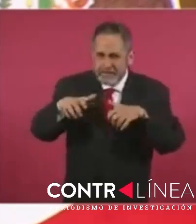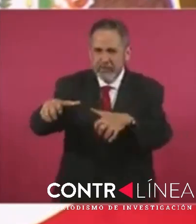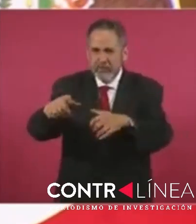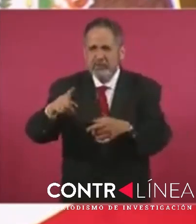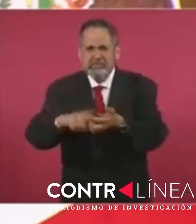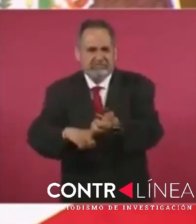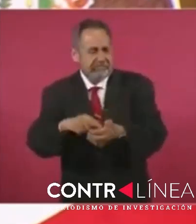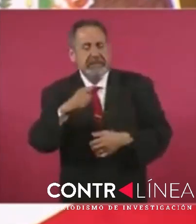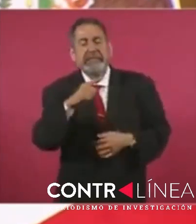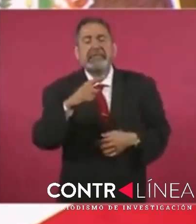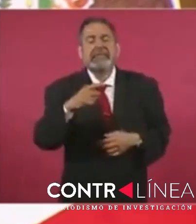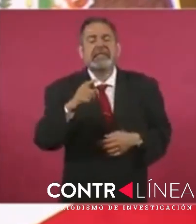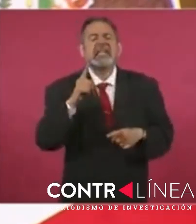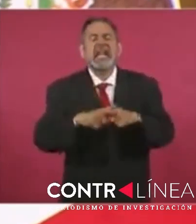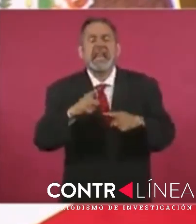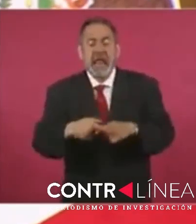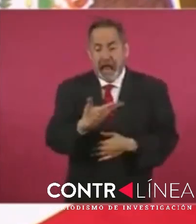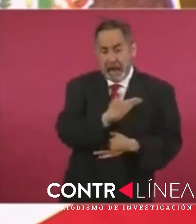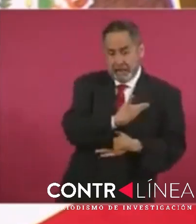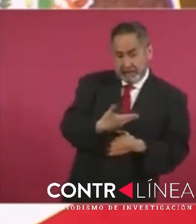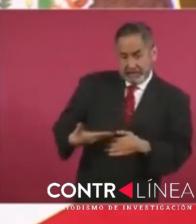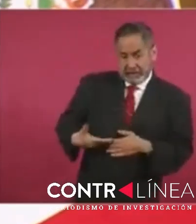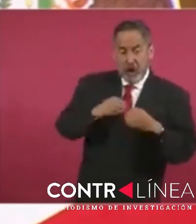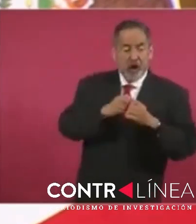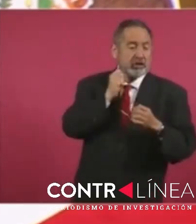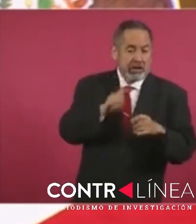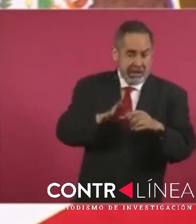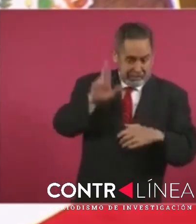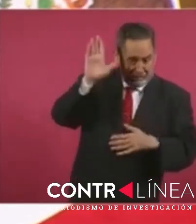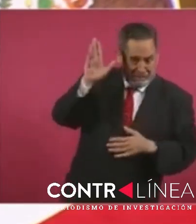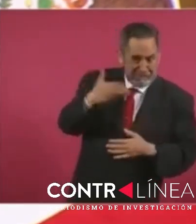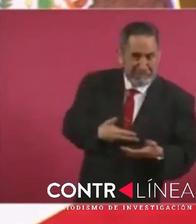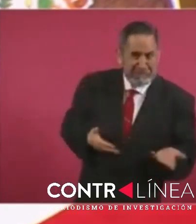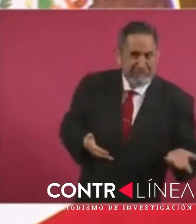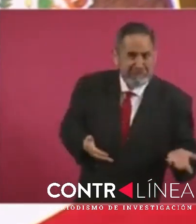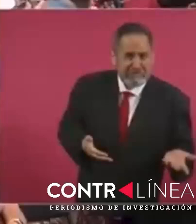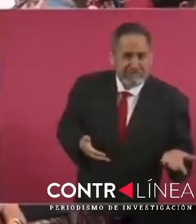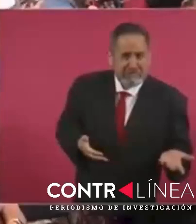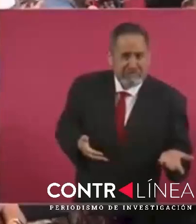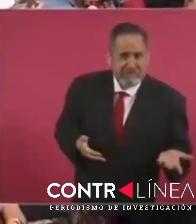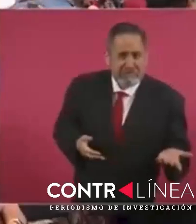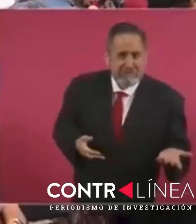jueces, el presidente y los senadores. Que levanten la mano.